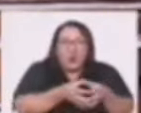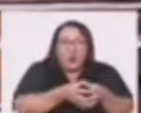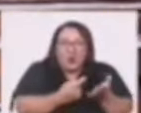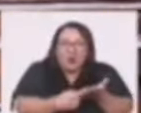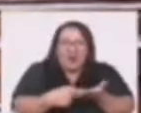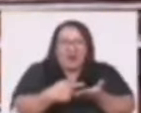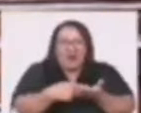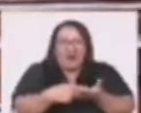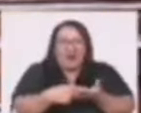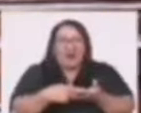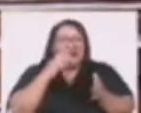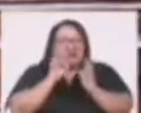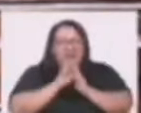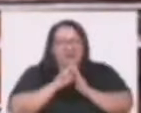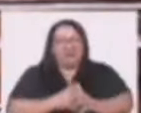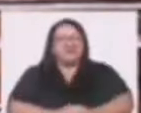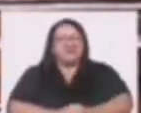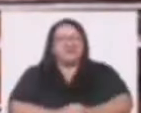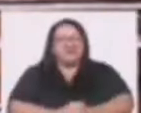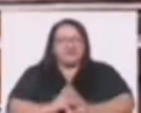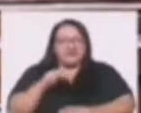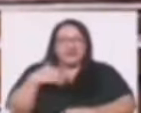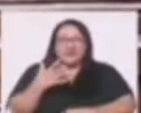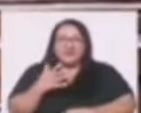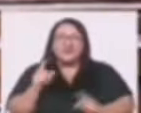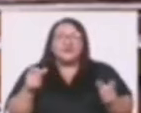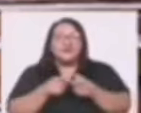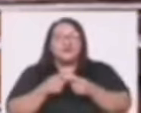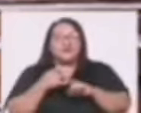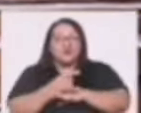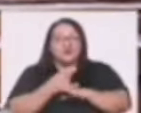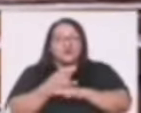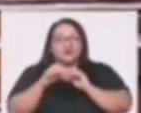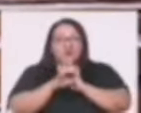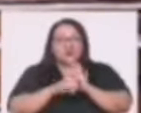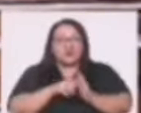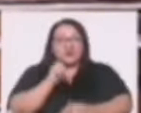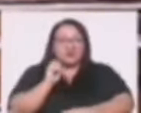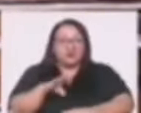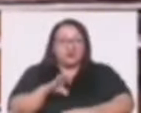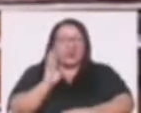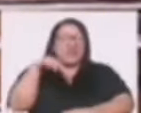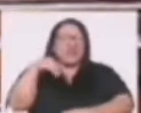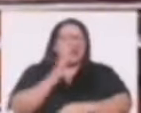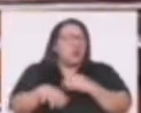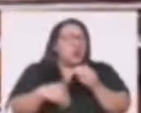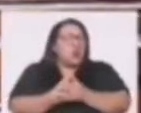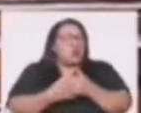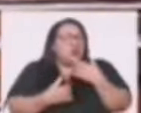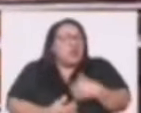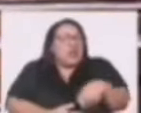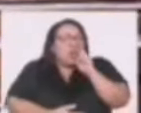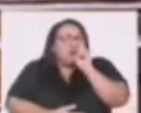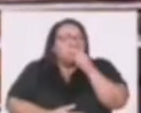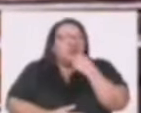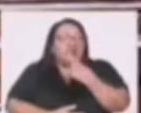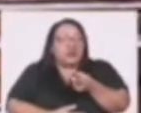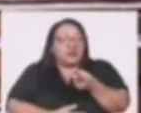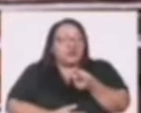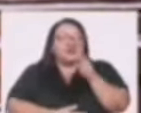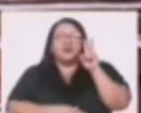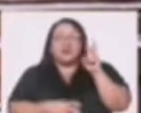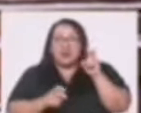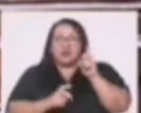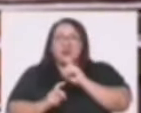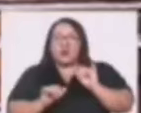caso solamente. Tras todo lo analizado desde la Subcomisión de Acusaciones Constitucionales, después de todo lo que hemos visto